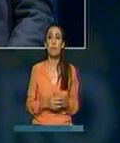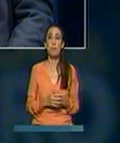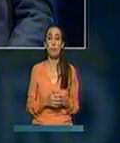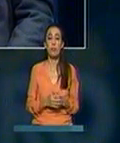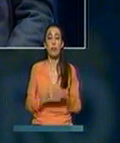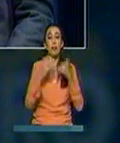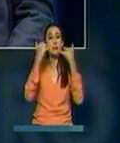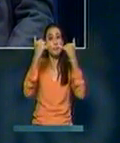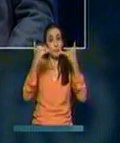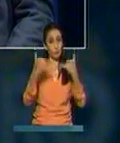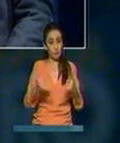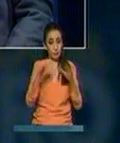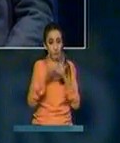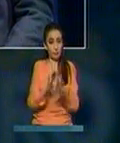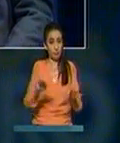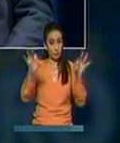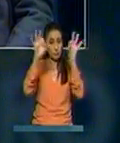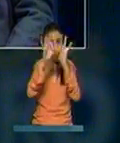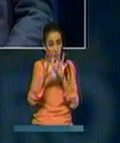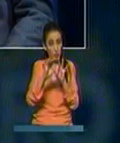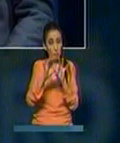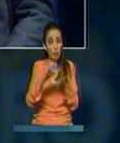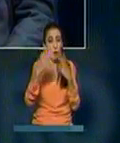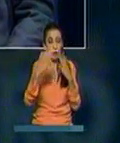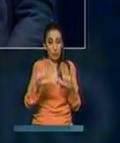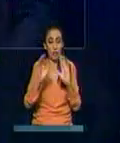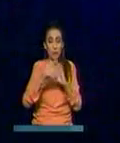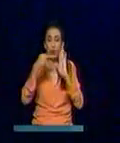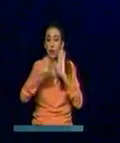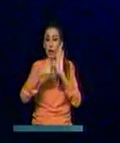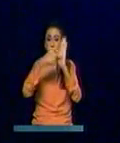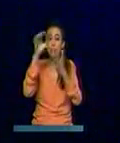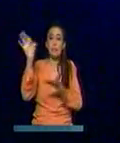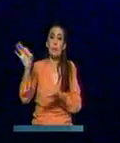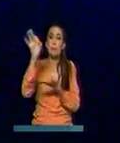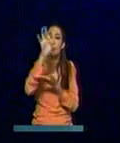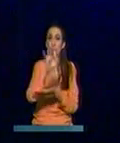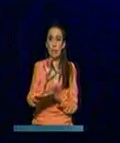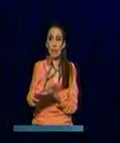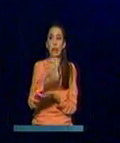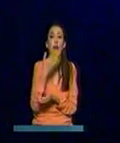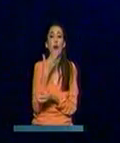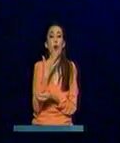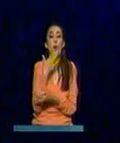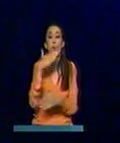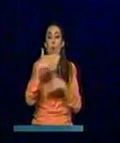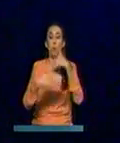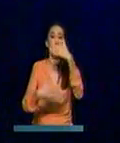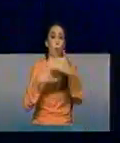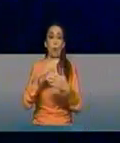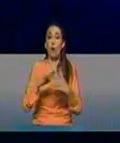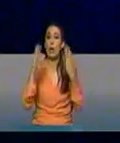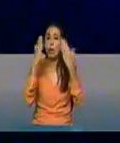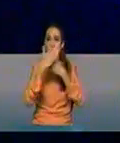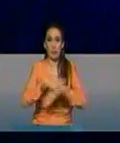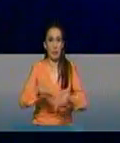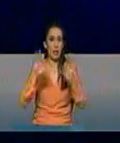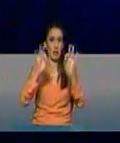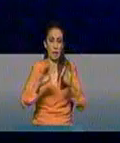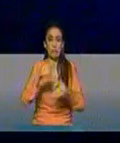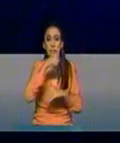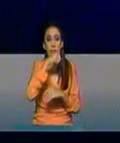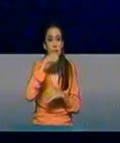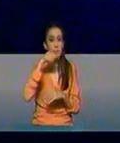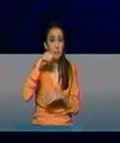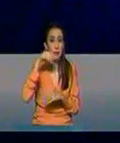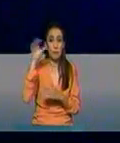bien, es importante poner en contexto lo que representa el emprendimiento, lo que representa la cervecería artesanal en el país.